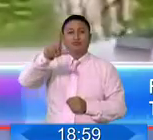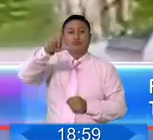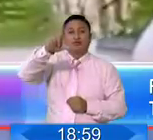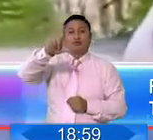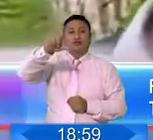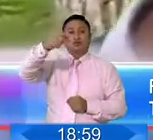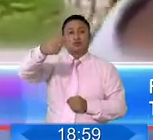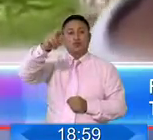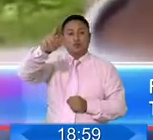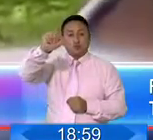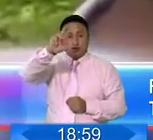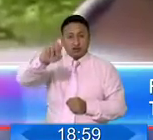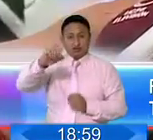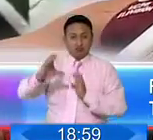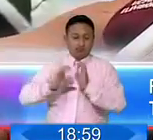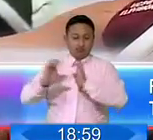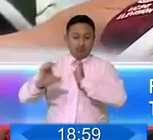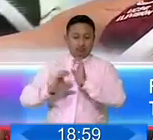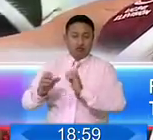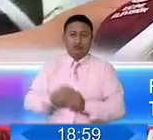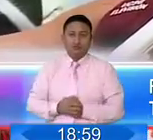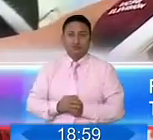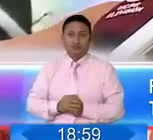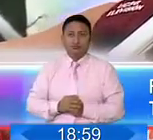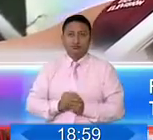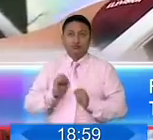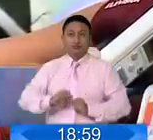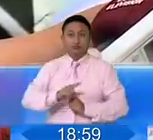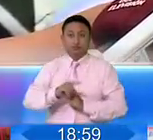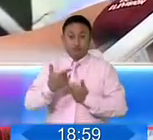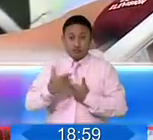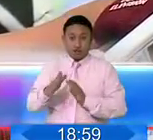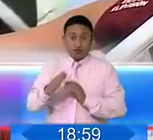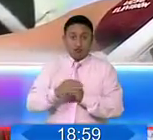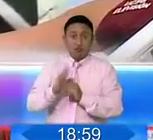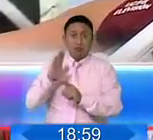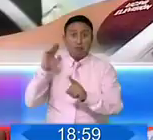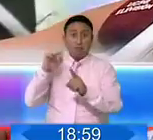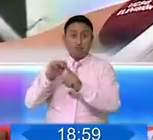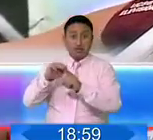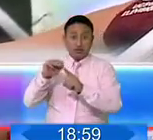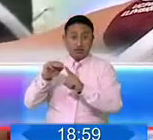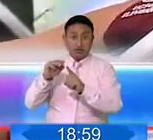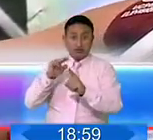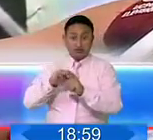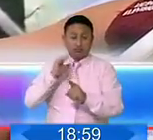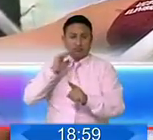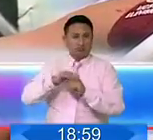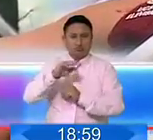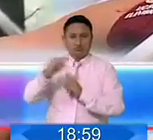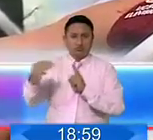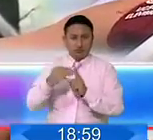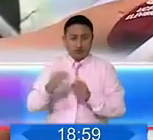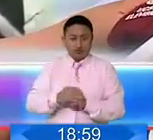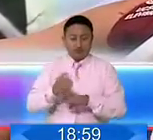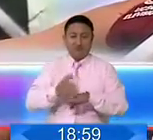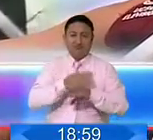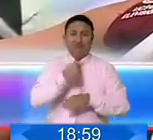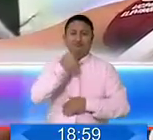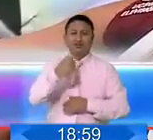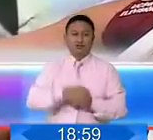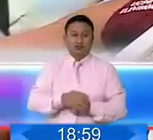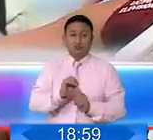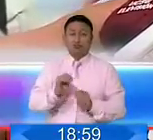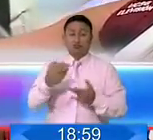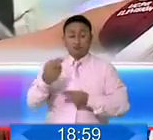Arizala, alias Guacho. Simplemente tenemos los chats, que a la cual siempre que salieron a decir, siempre decían que no